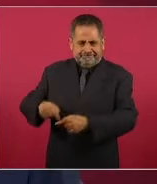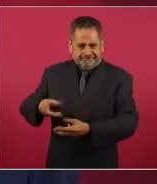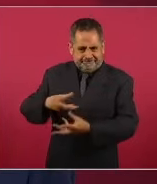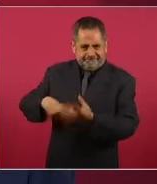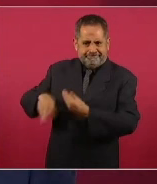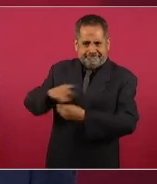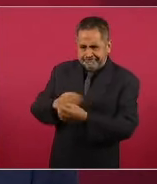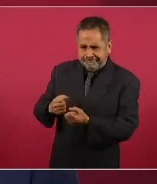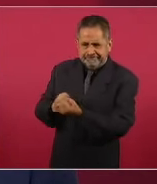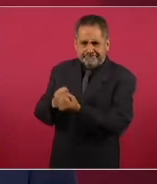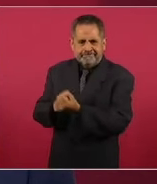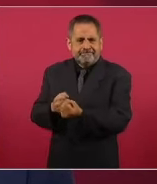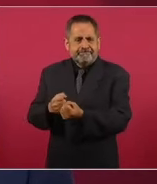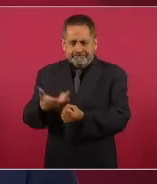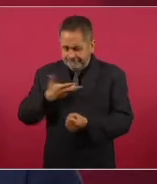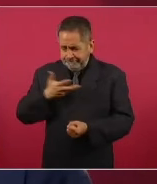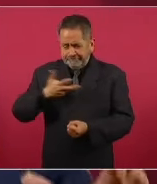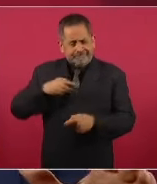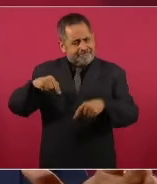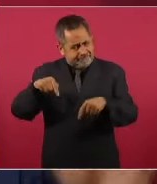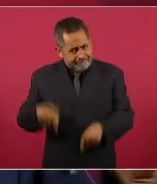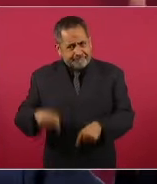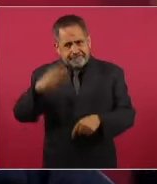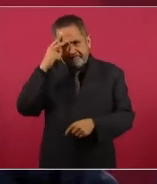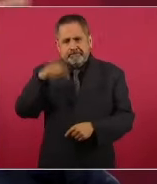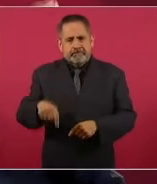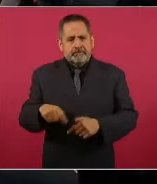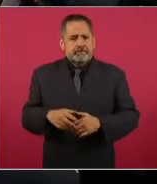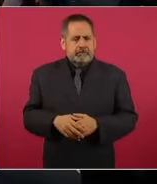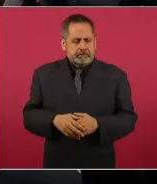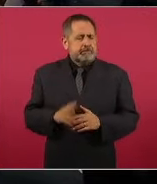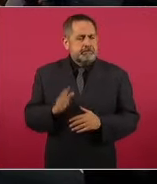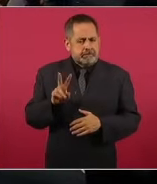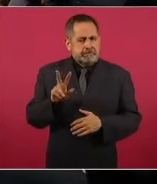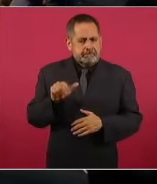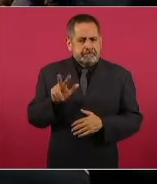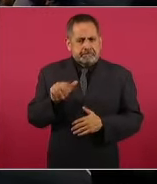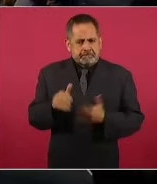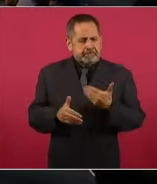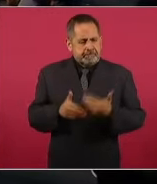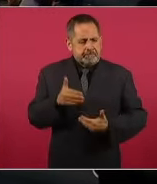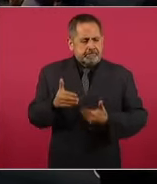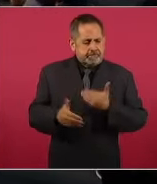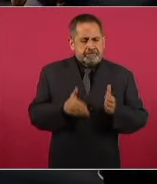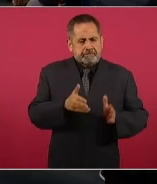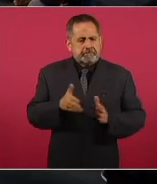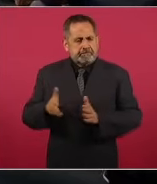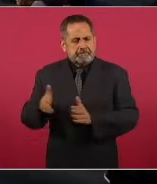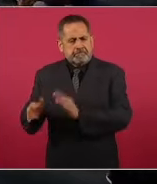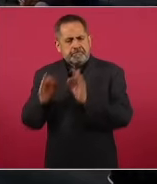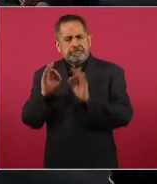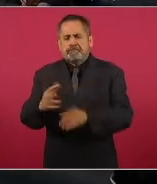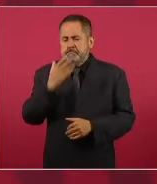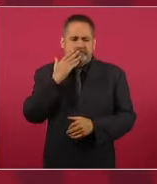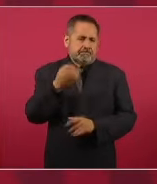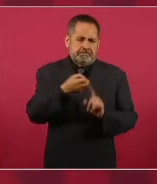producir los combustibles. Ahí vamos avanzando. Bien.